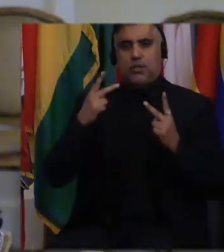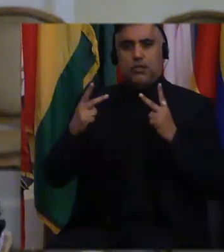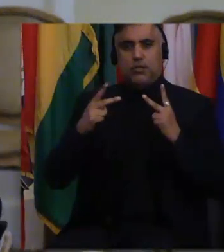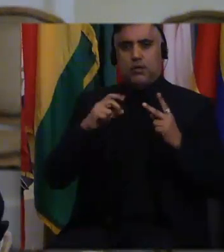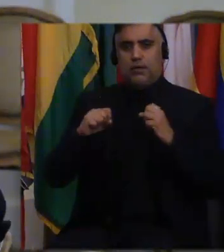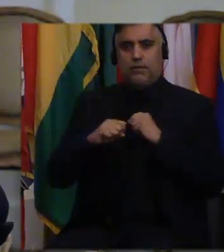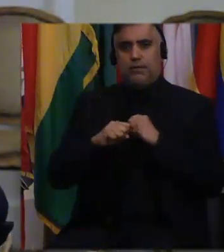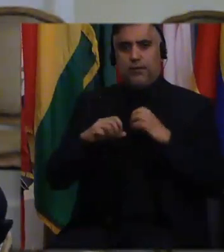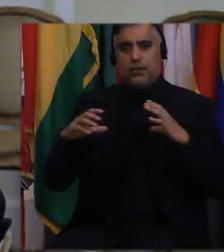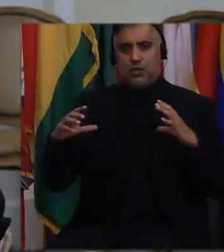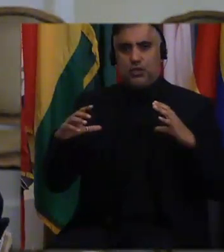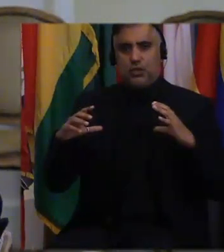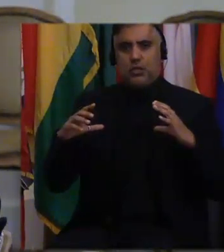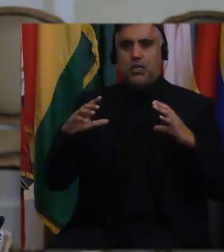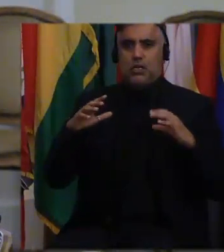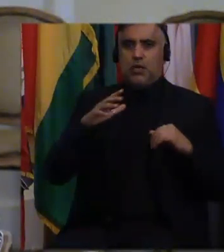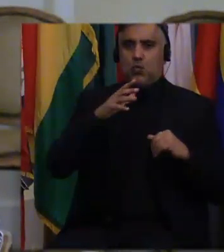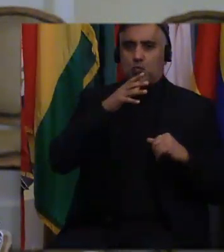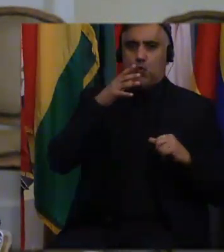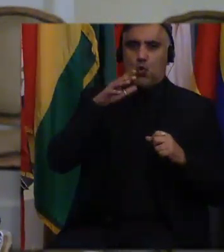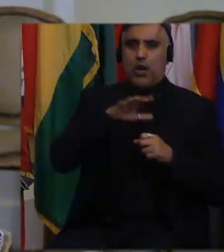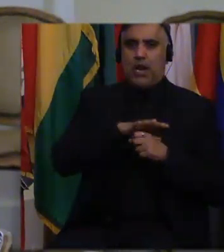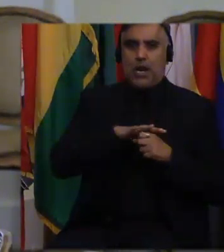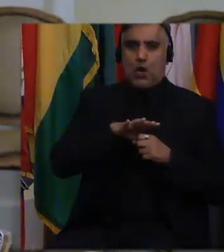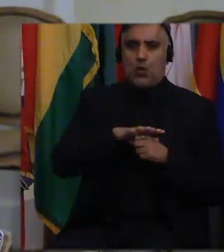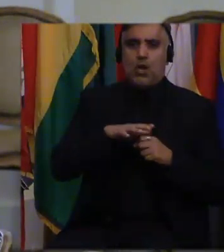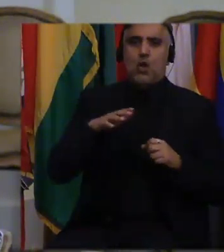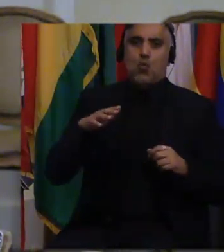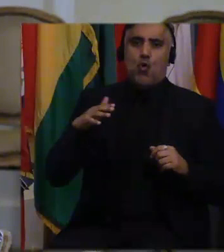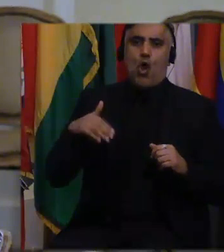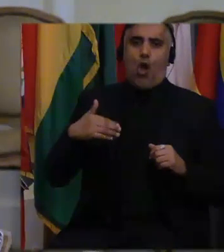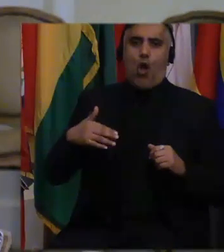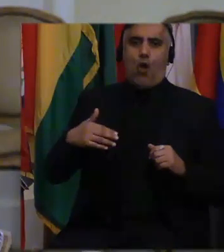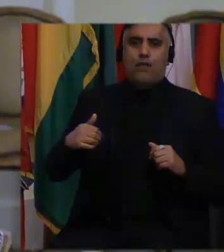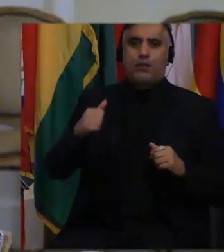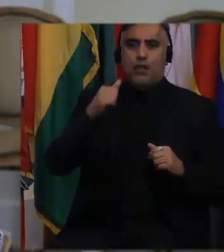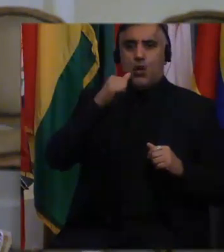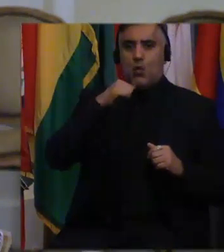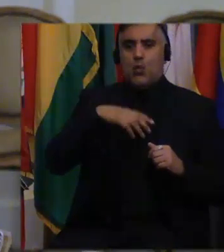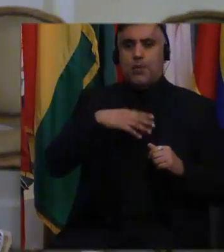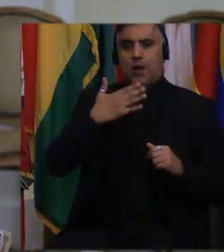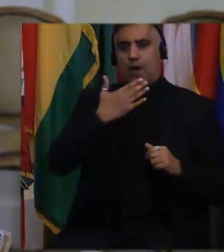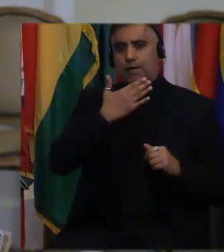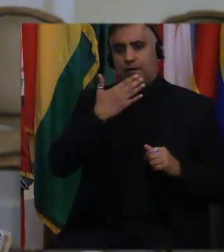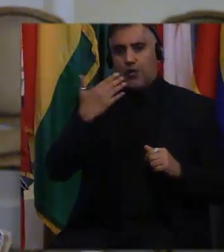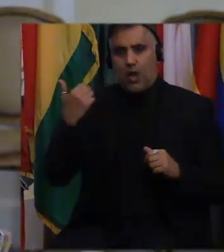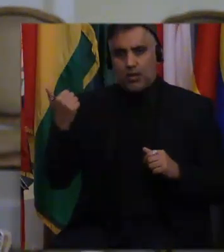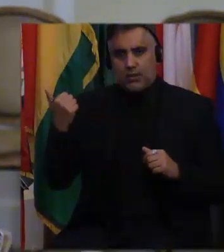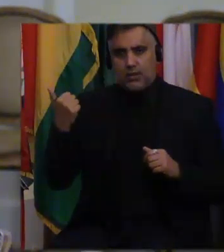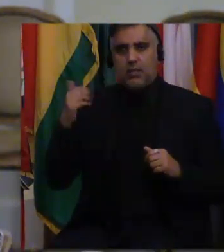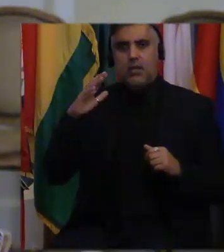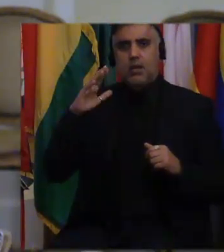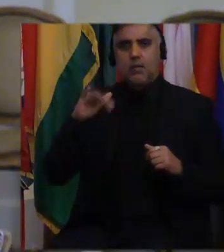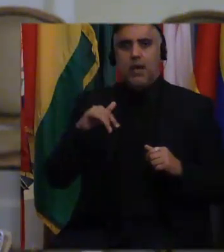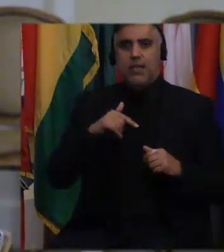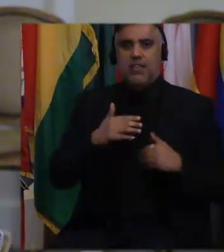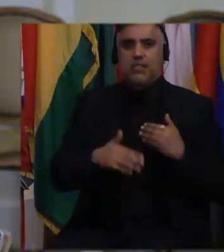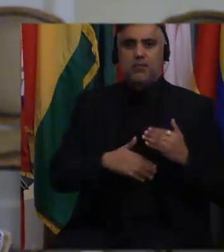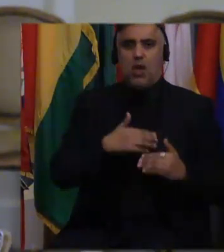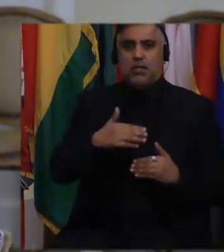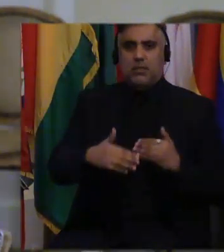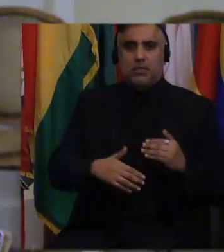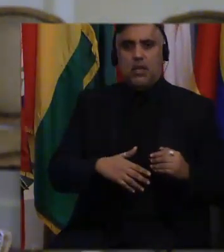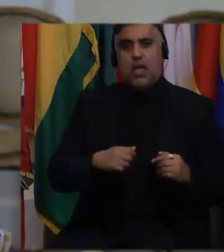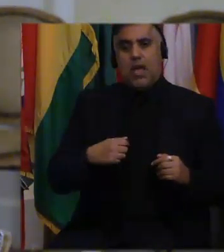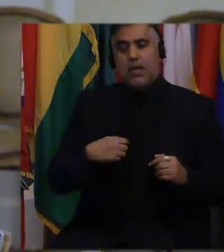zonas rurales, las mujeres de las zonas rurales son olvidadas. Y bueno, como ya dice, tenemos muchas